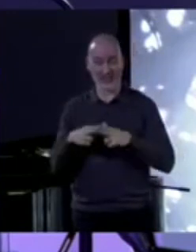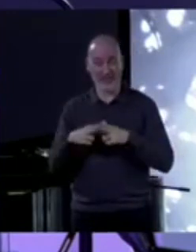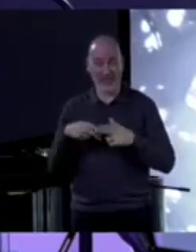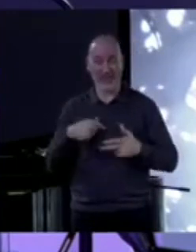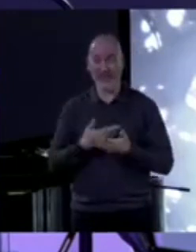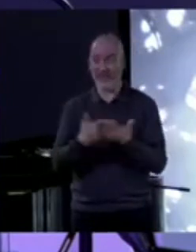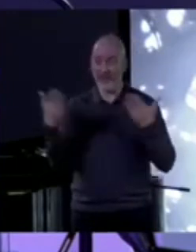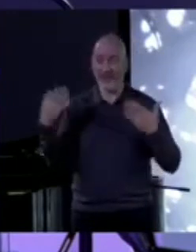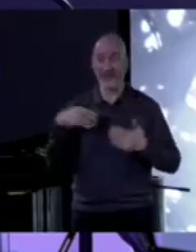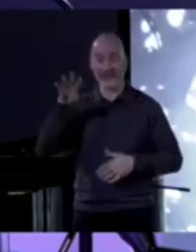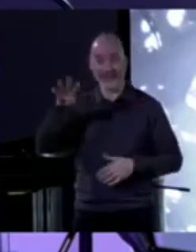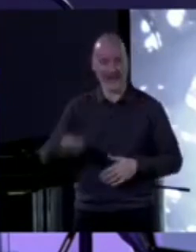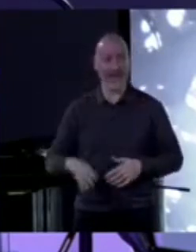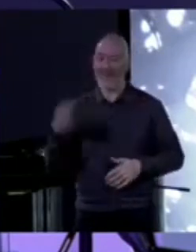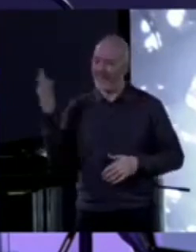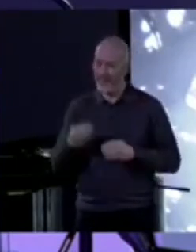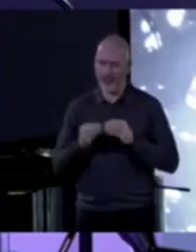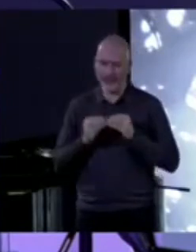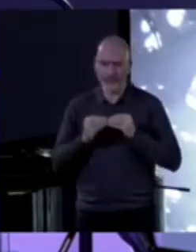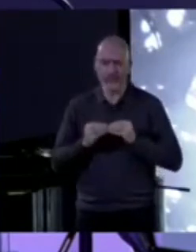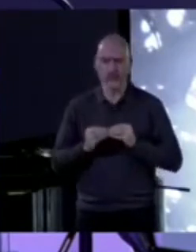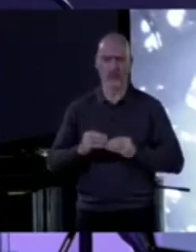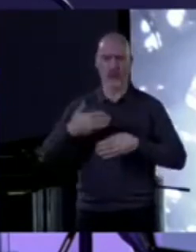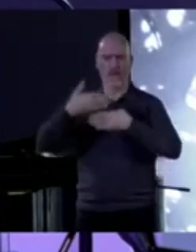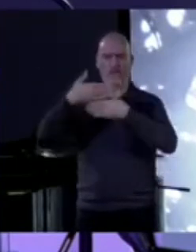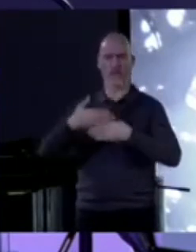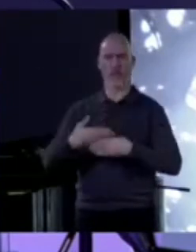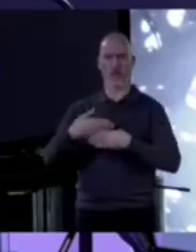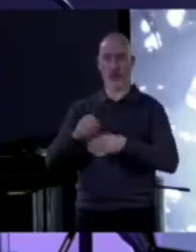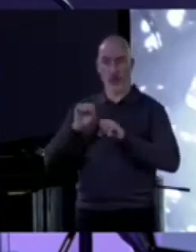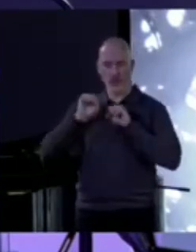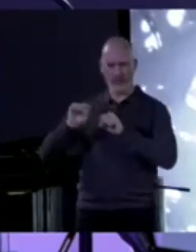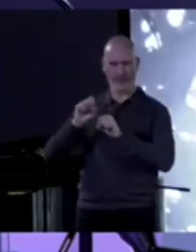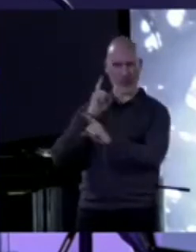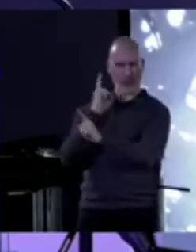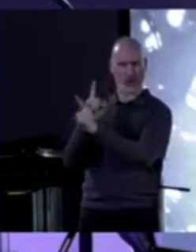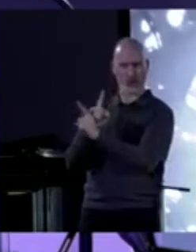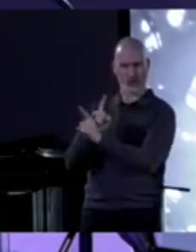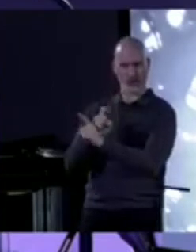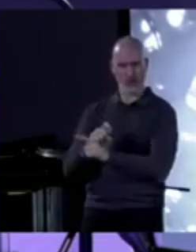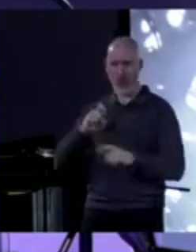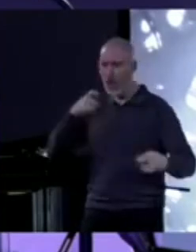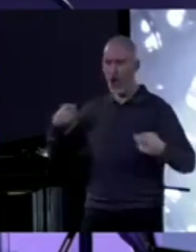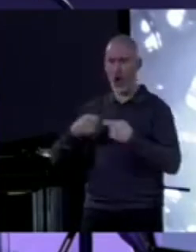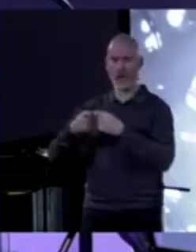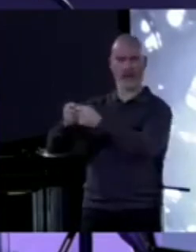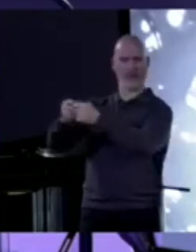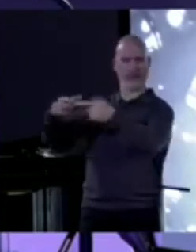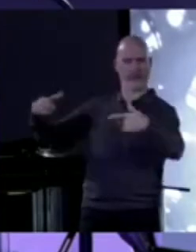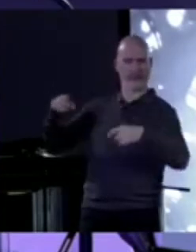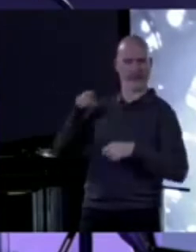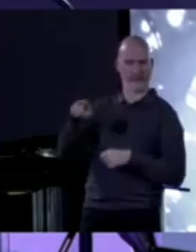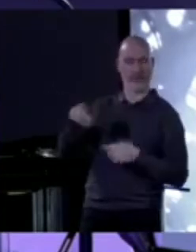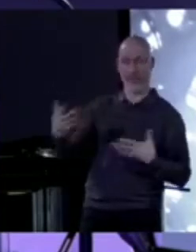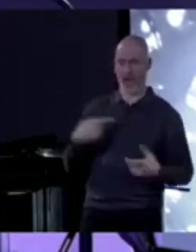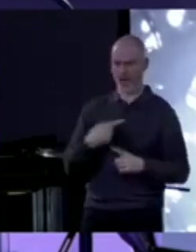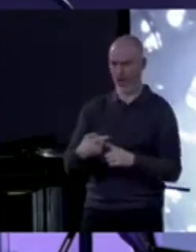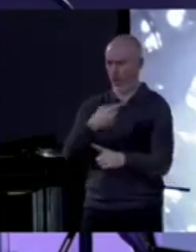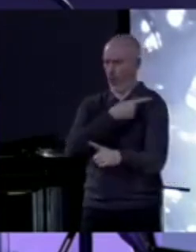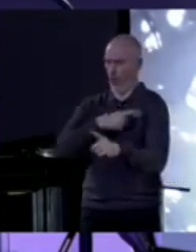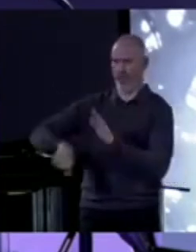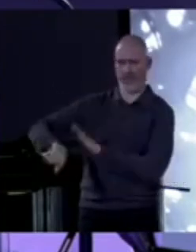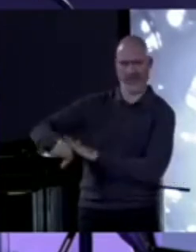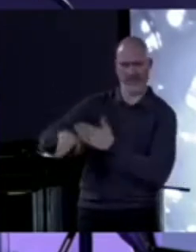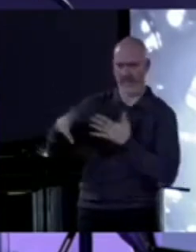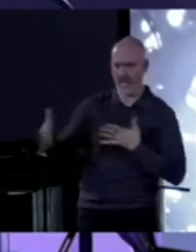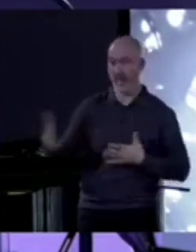derechos debe formar un muro de contención frente al odio que crece. Tenemos aquí a una ultraderecha que quiere